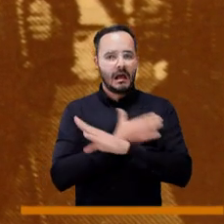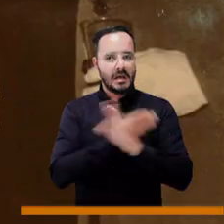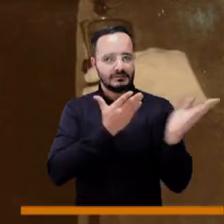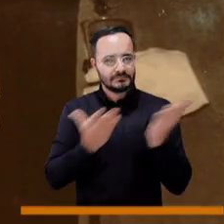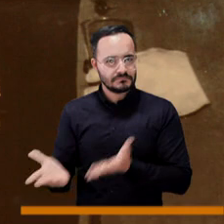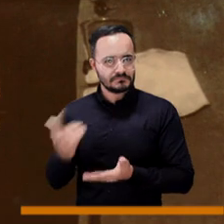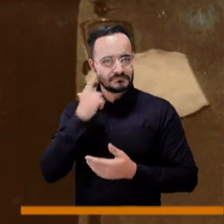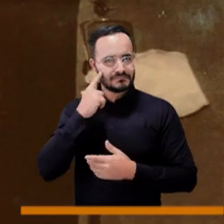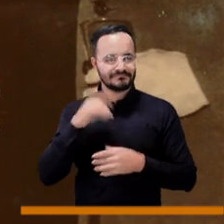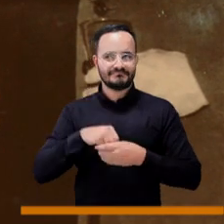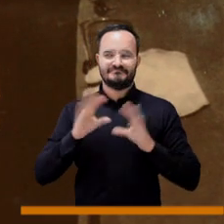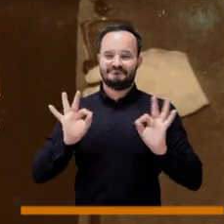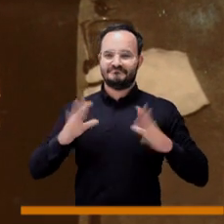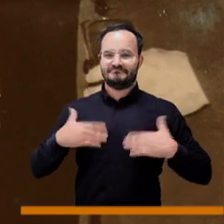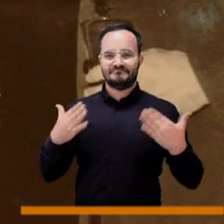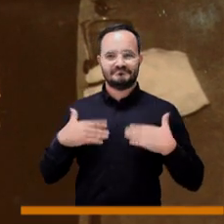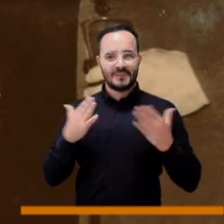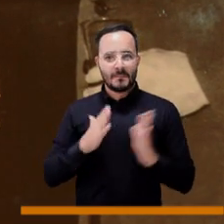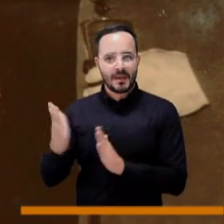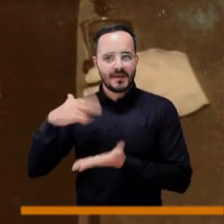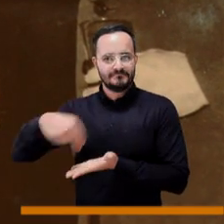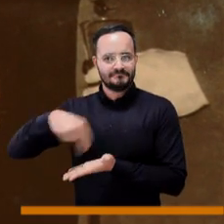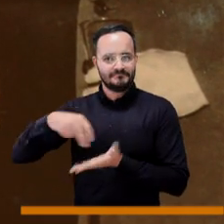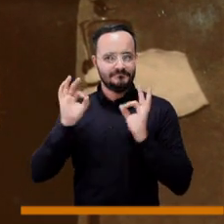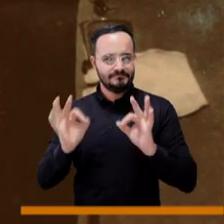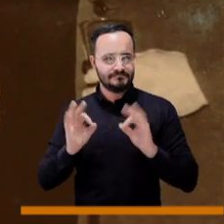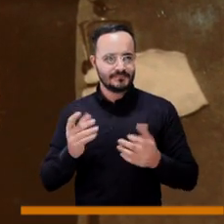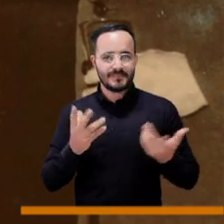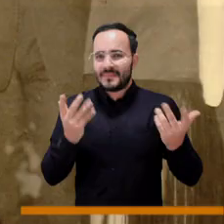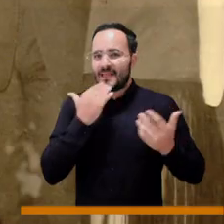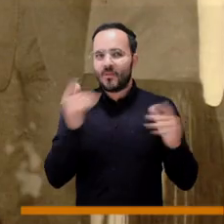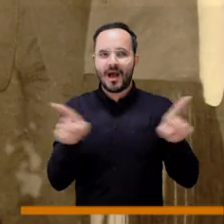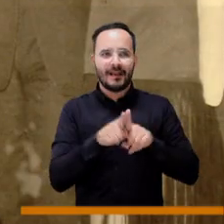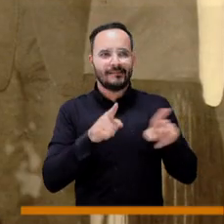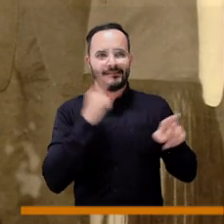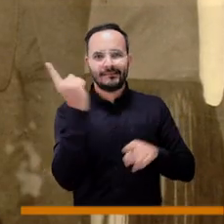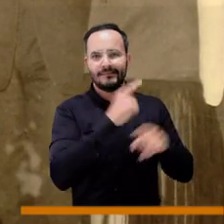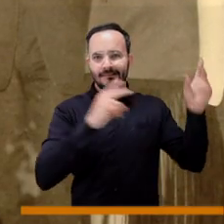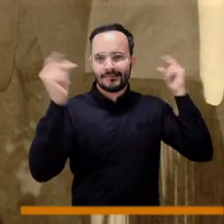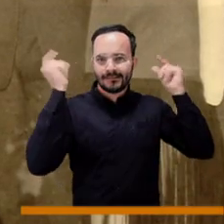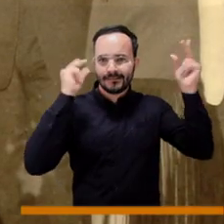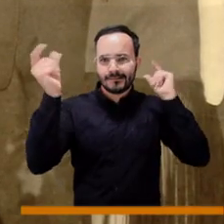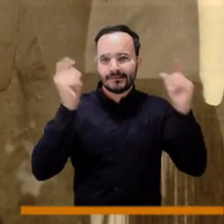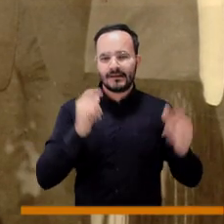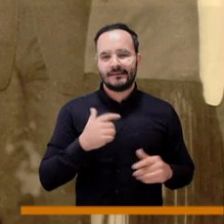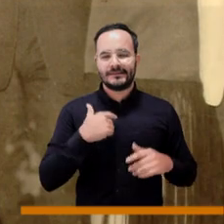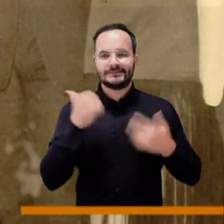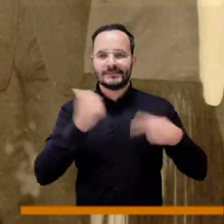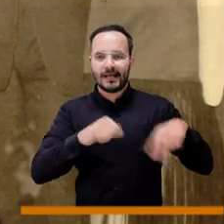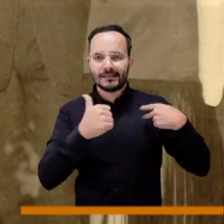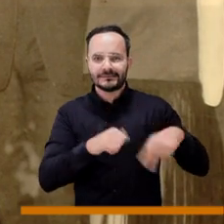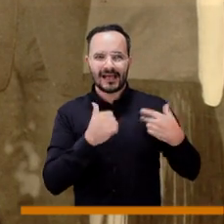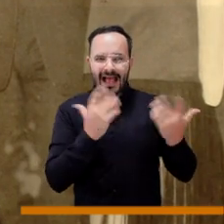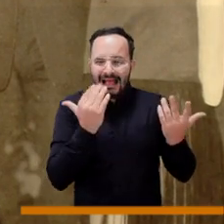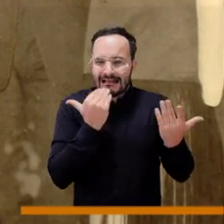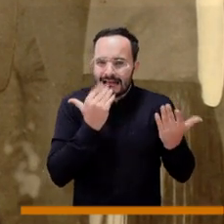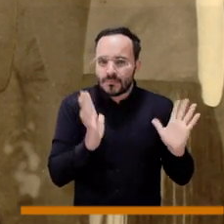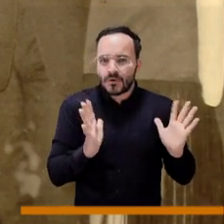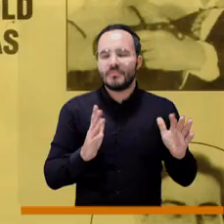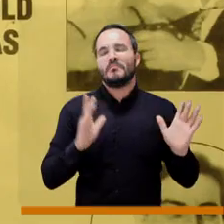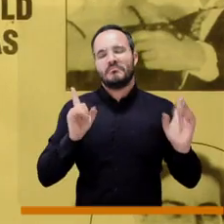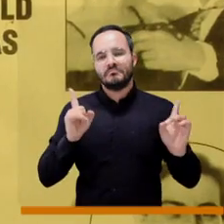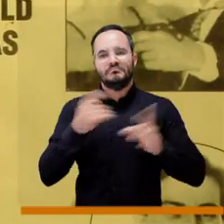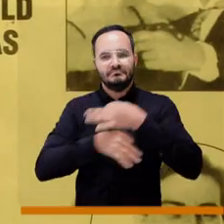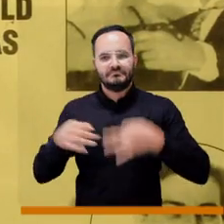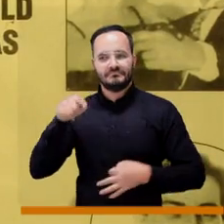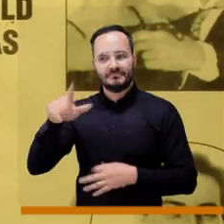entonces vengan preparadas para bailar, para disfrutar con sus amigos, así como si ustedes fueran a ir a una discoteca a